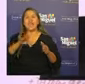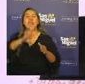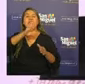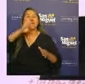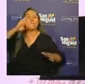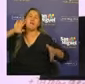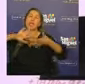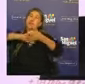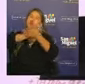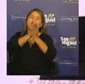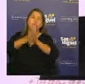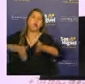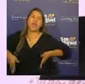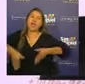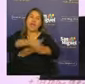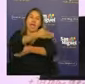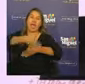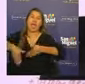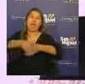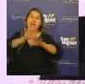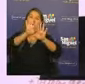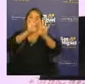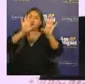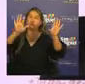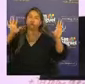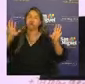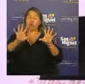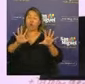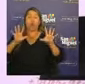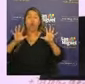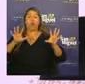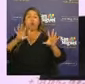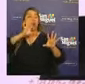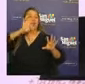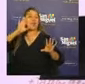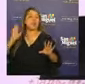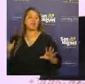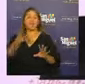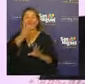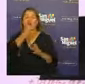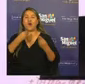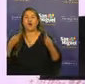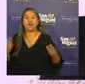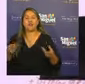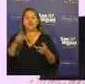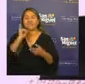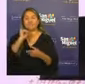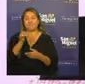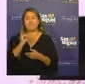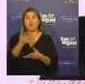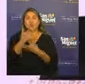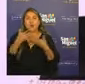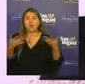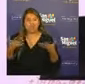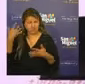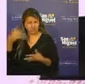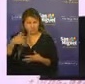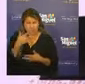fachadas de Gran Avenida, ¿ah?, y las vamos a mantener limpias. Ahora, ¿por qué es importante